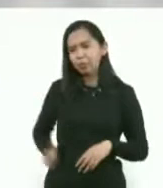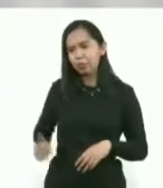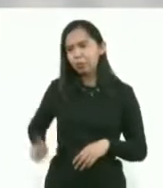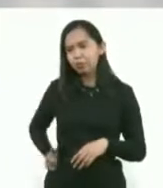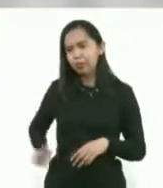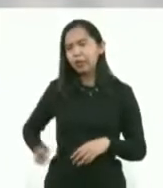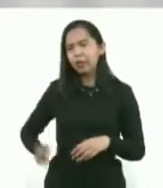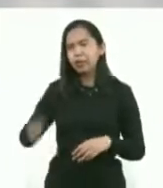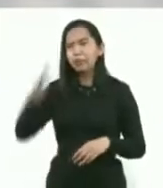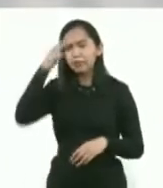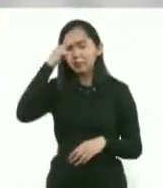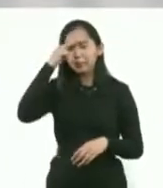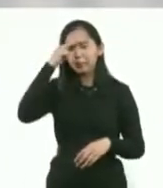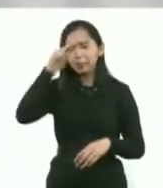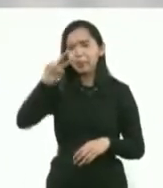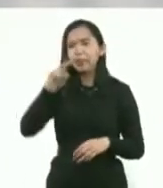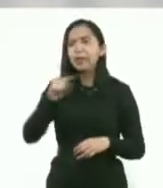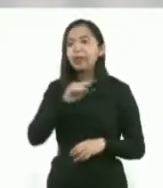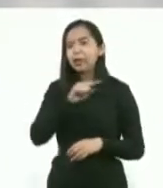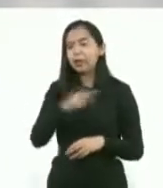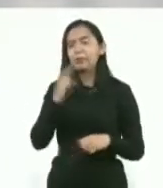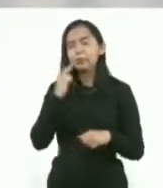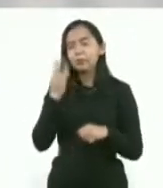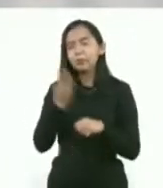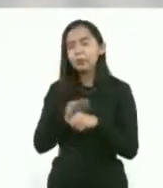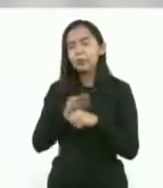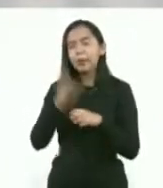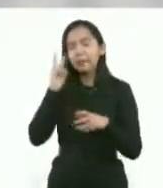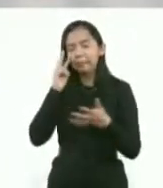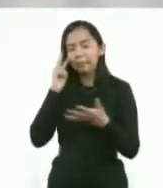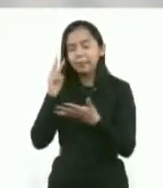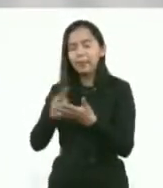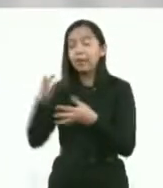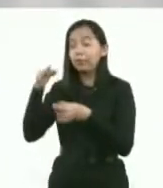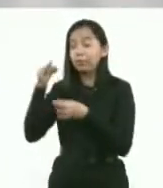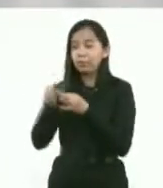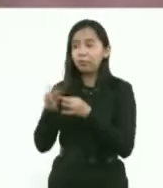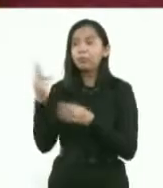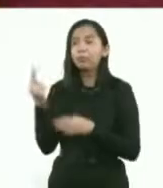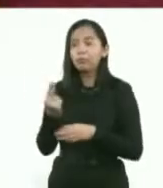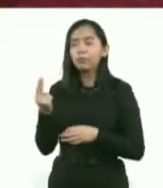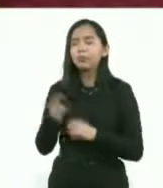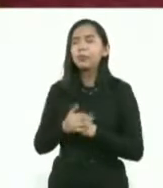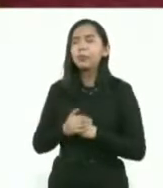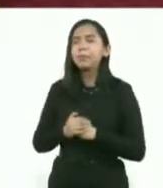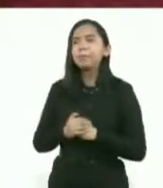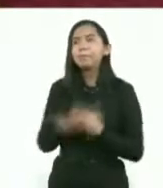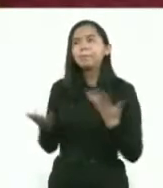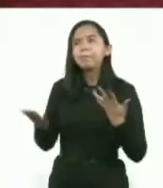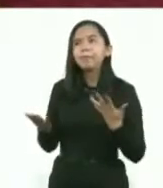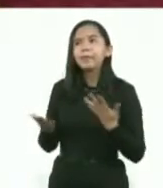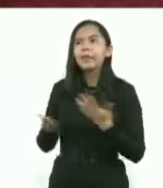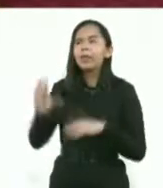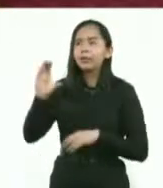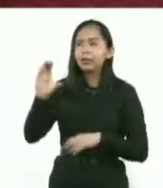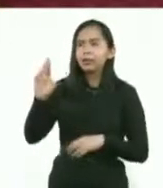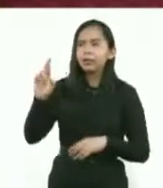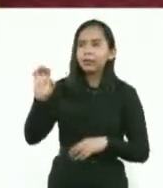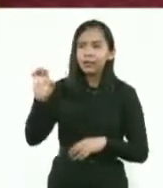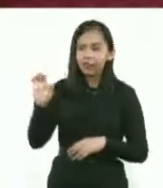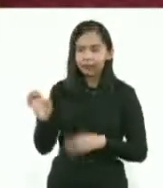el gobierno local, que no se estaban cumpliendo. En el caso de la